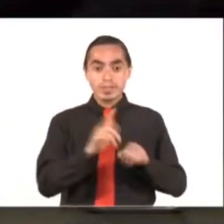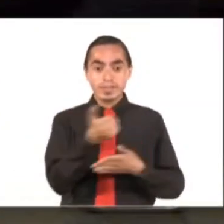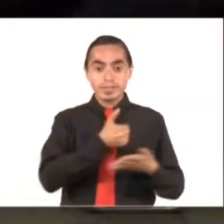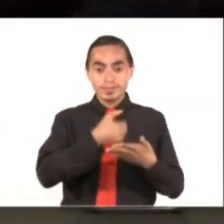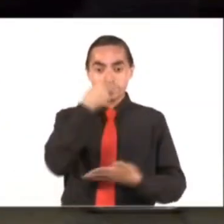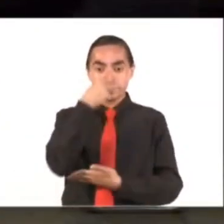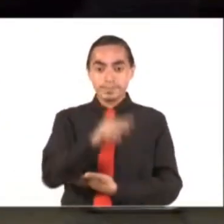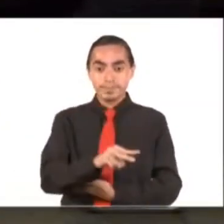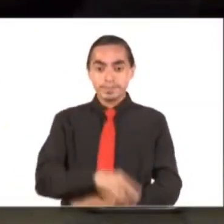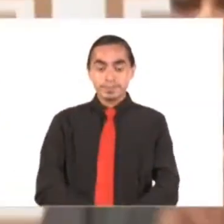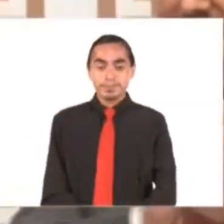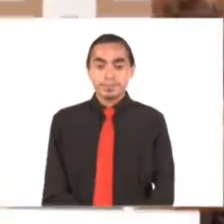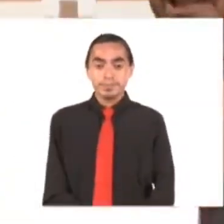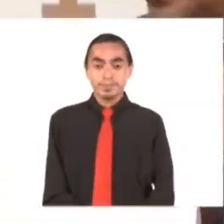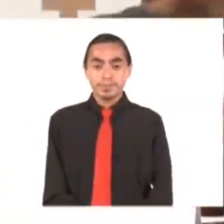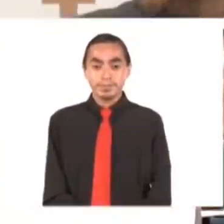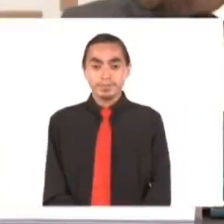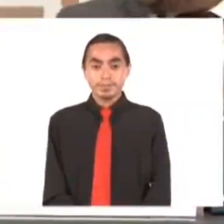México.